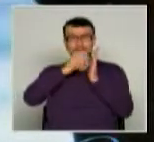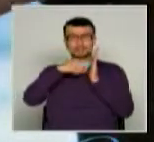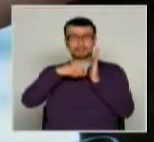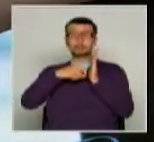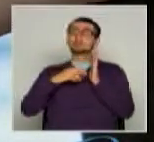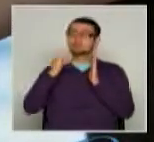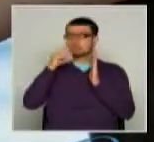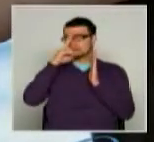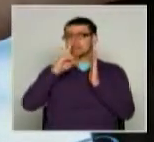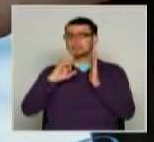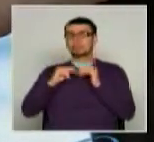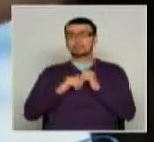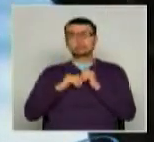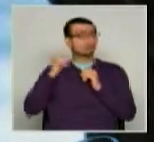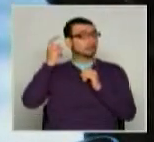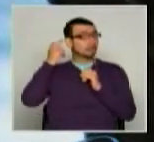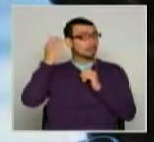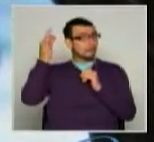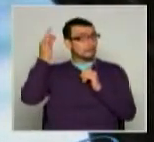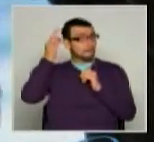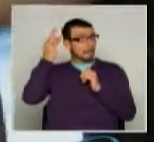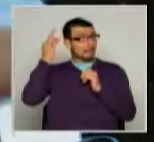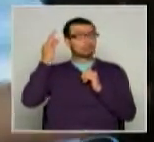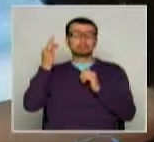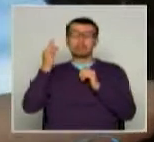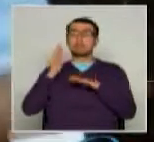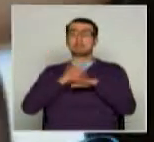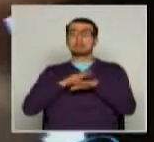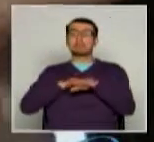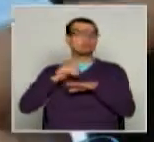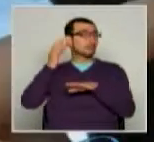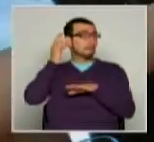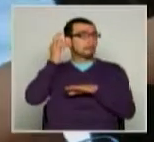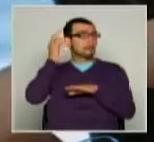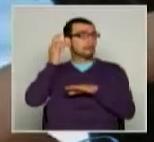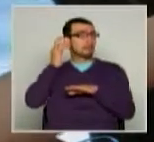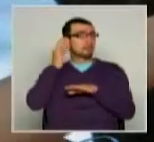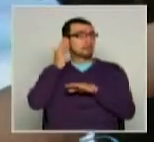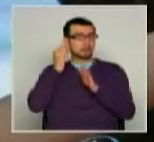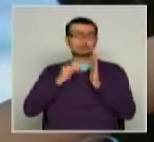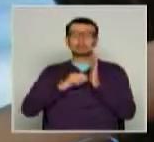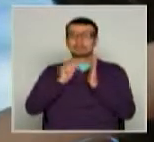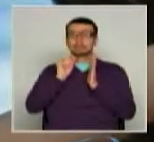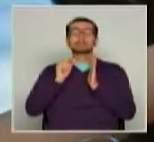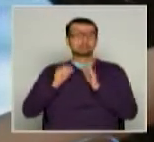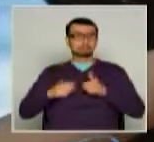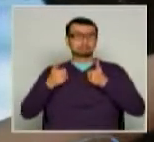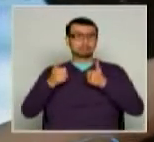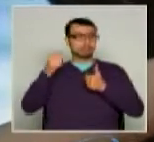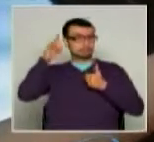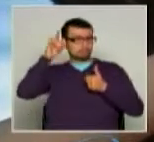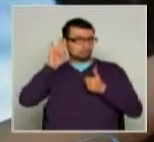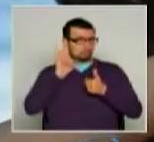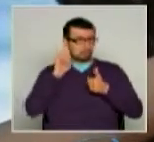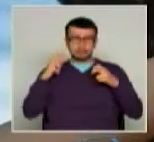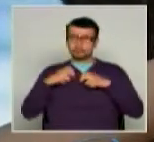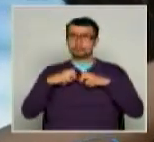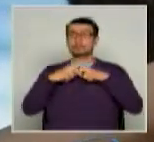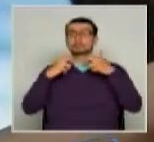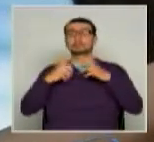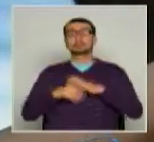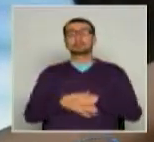bombillo. Cuando activamos el punto Shen Men, estamos habilitando el meridiano que nos va a amplificar el flujo de energía Yin o